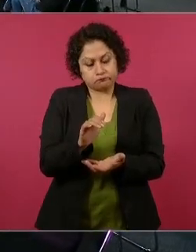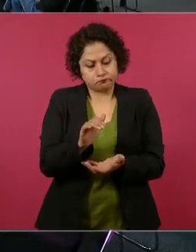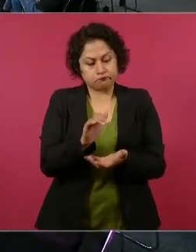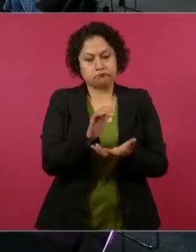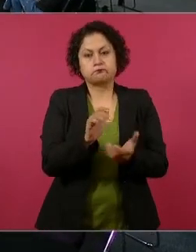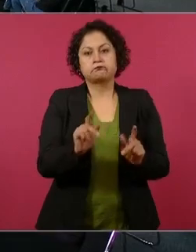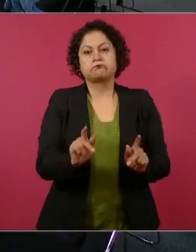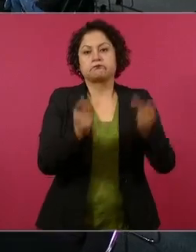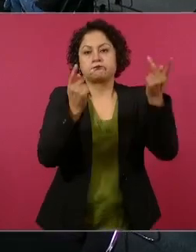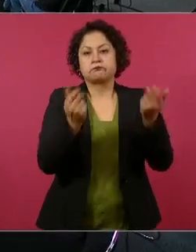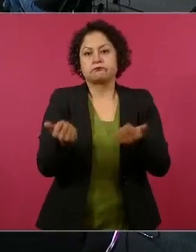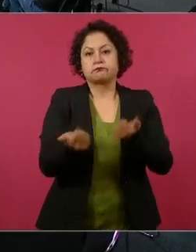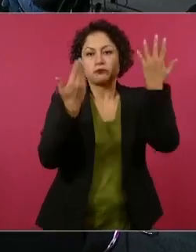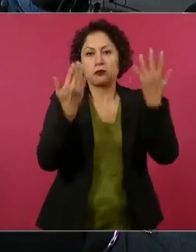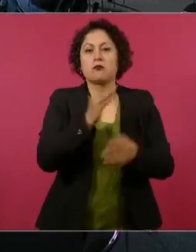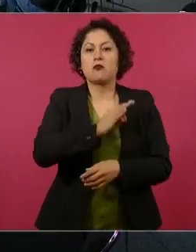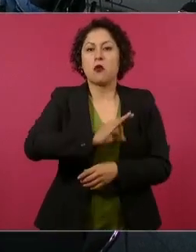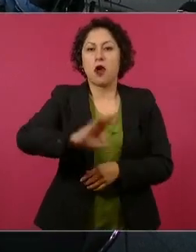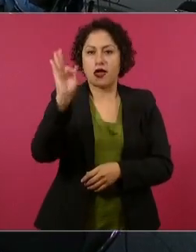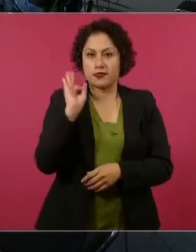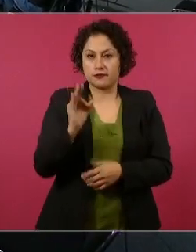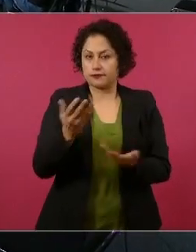Entonces, ya es